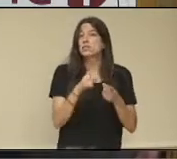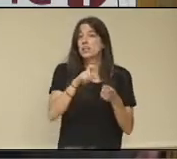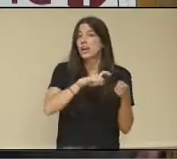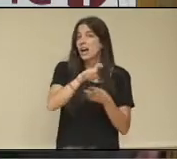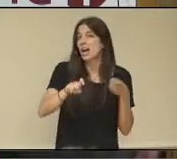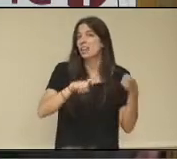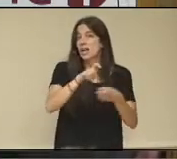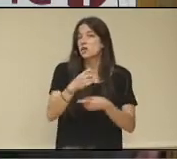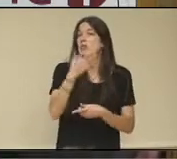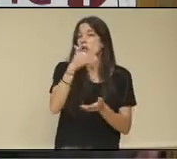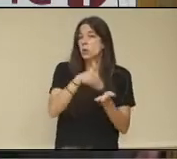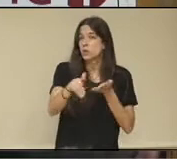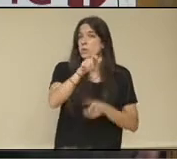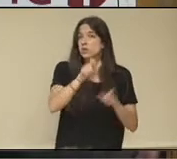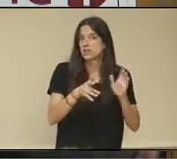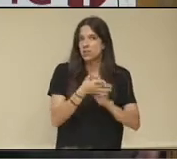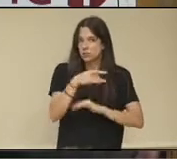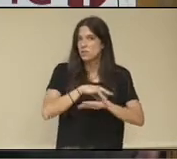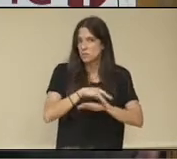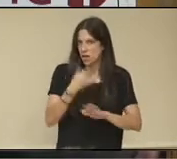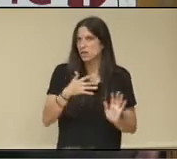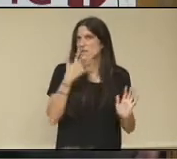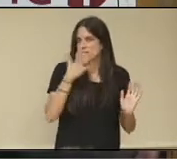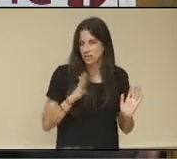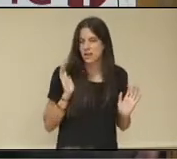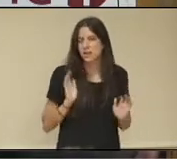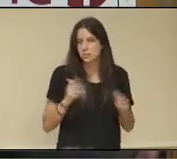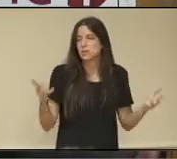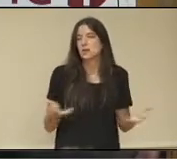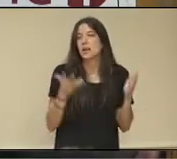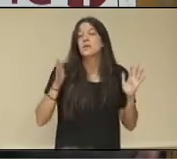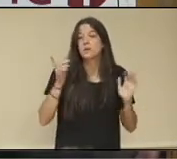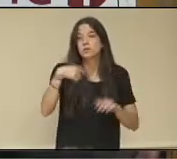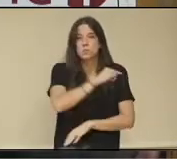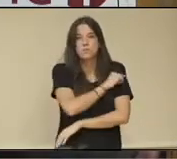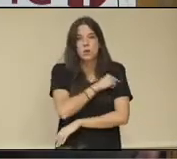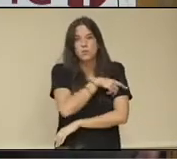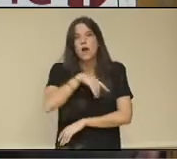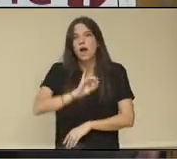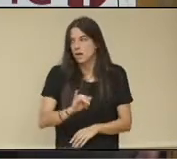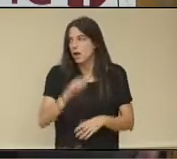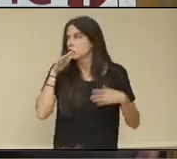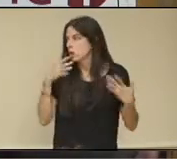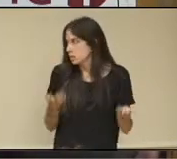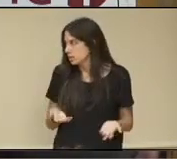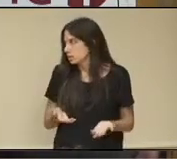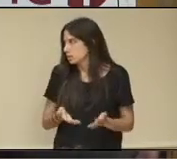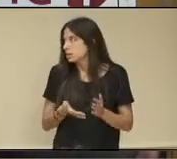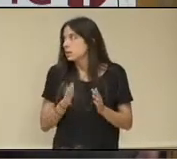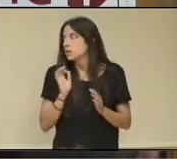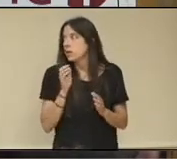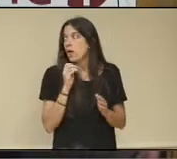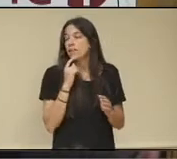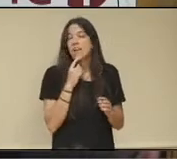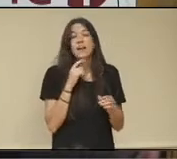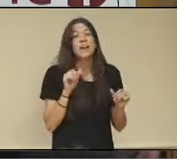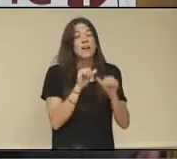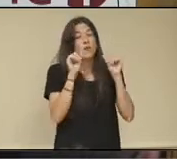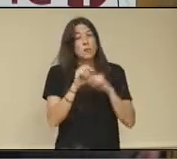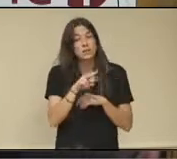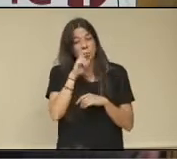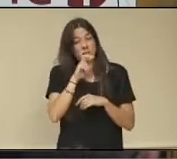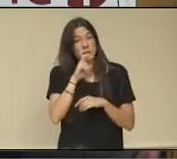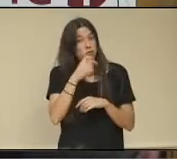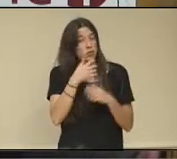tanto, es una enfermedad muy seria. Pero tenemos una vacuna actualmente que no funciona bien contra las formas respiratorias, y